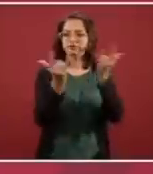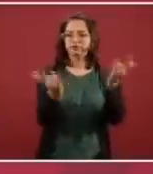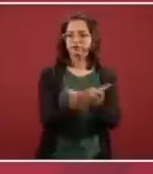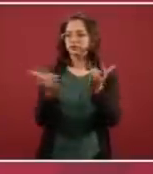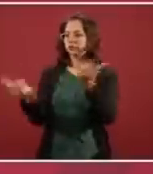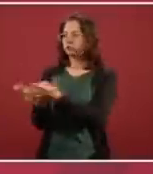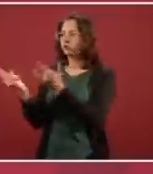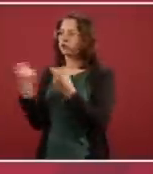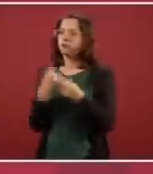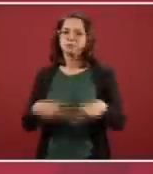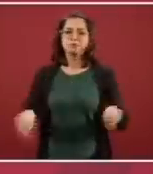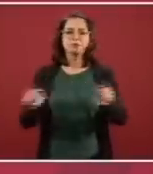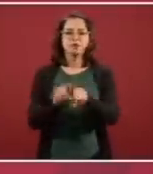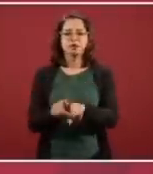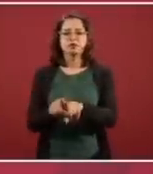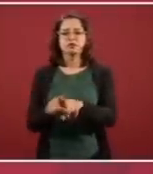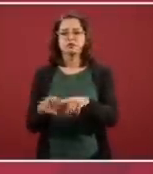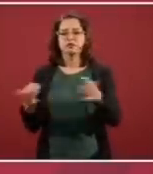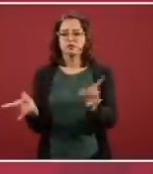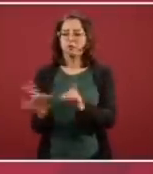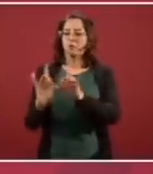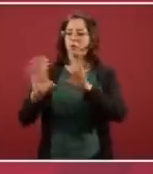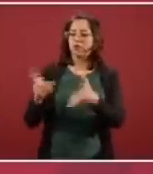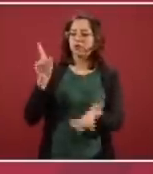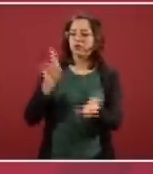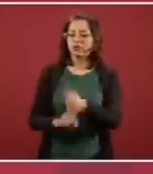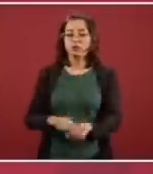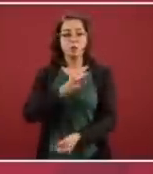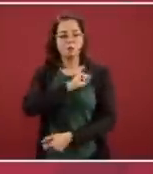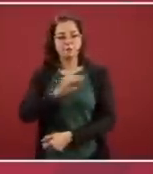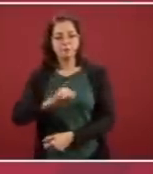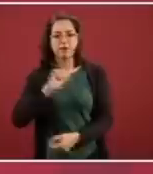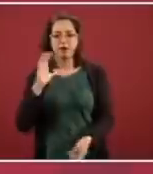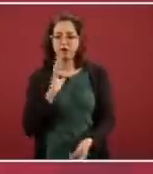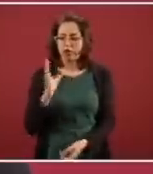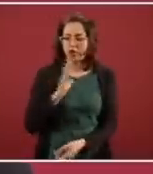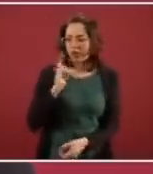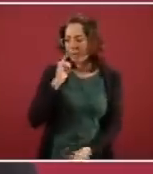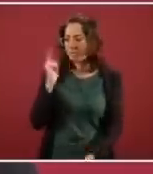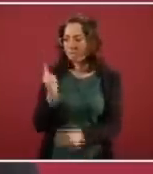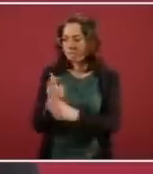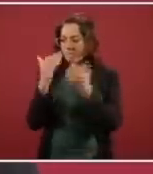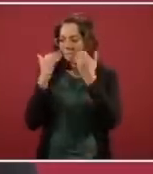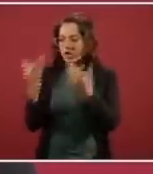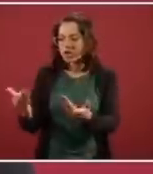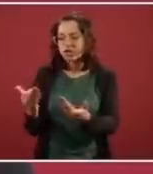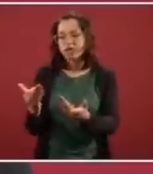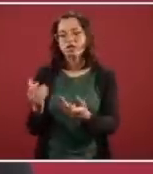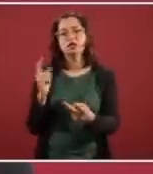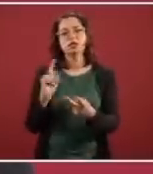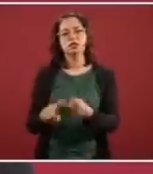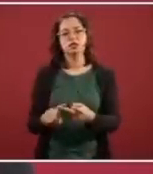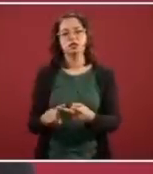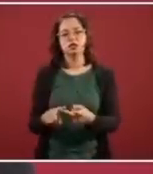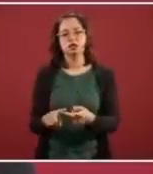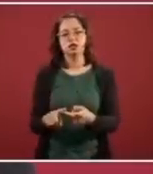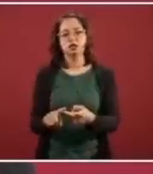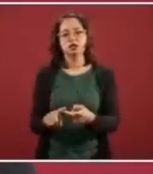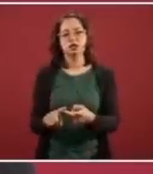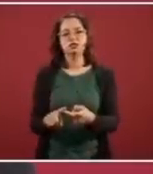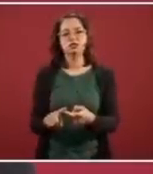de la comisión de un delito, cuando se conoce que hay